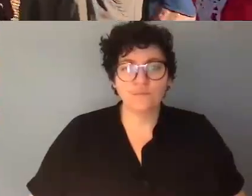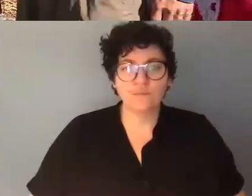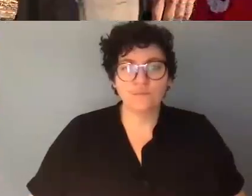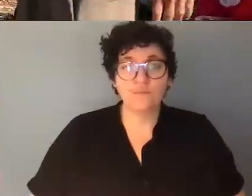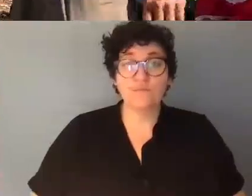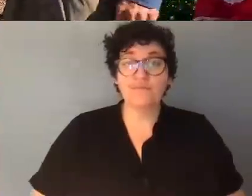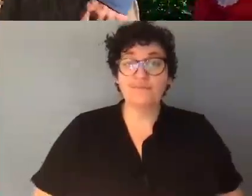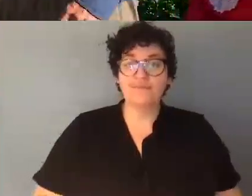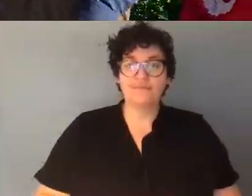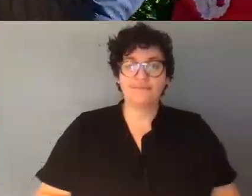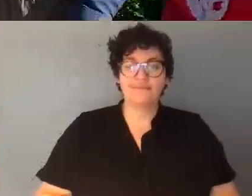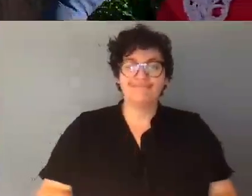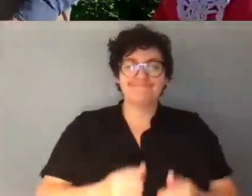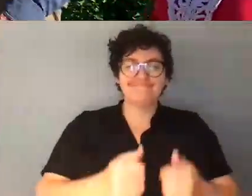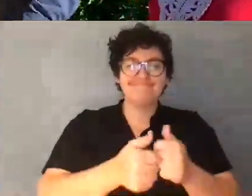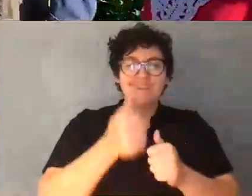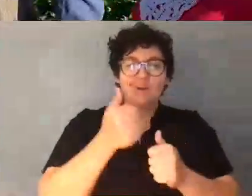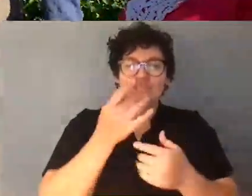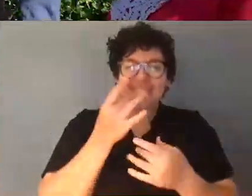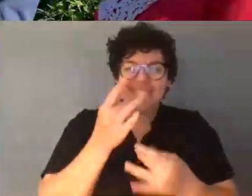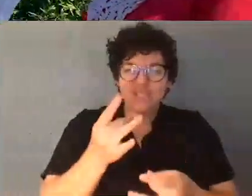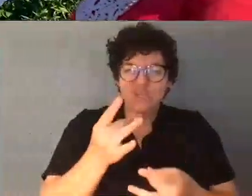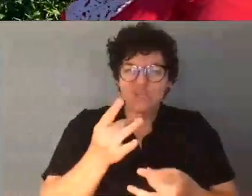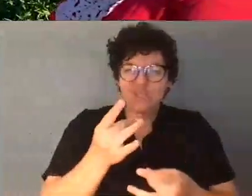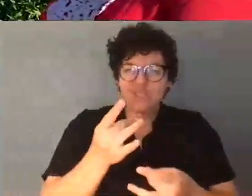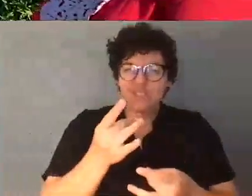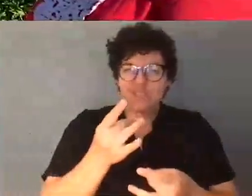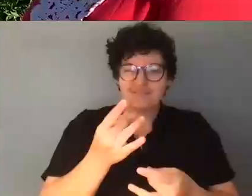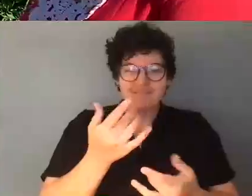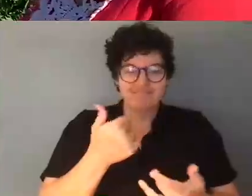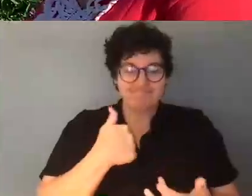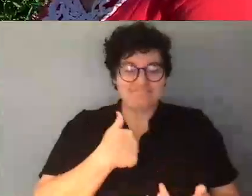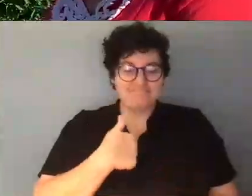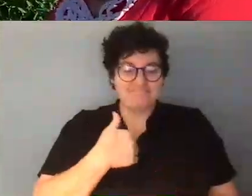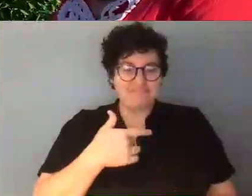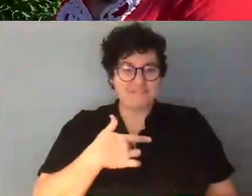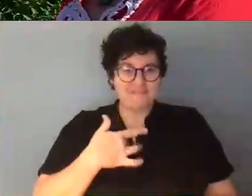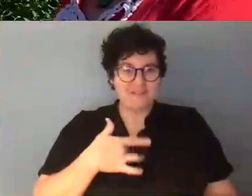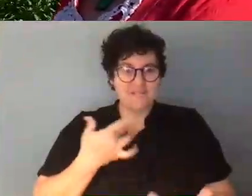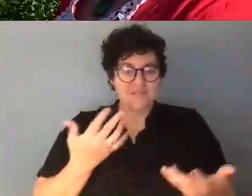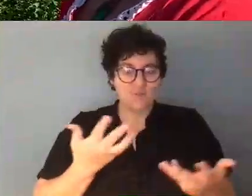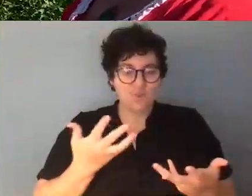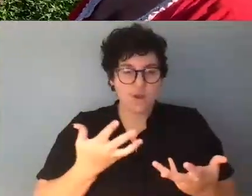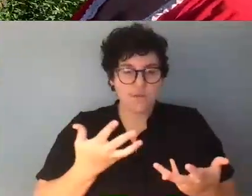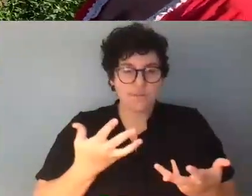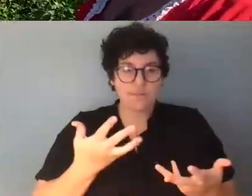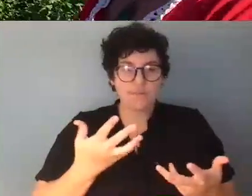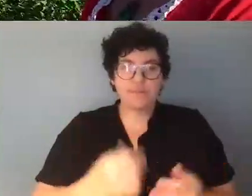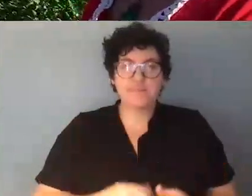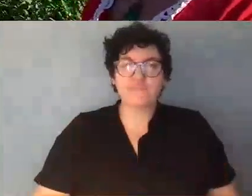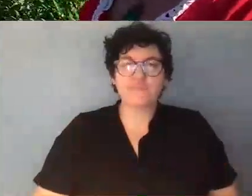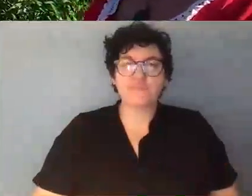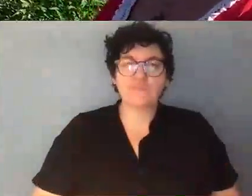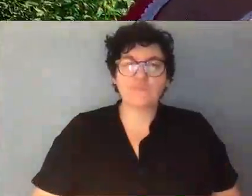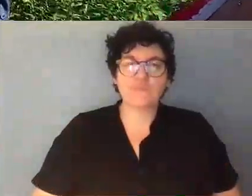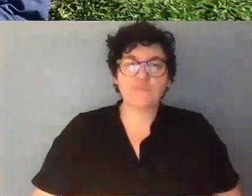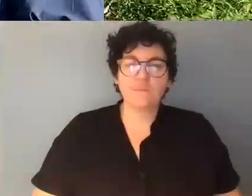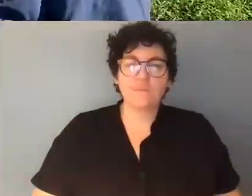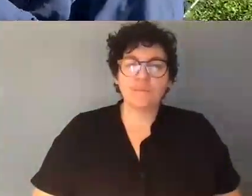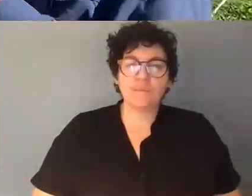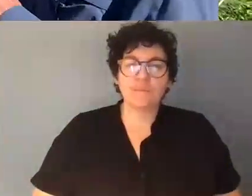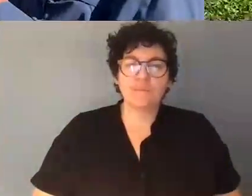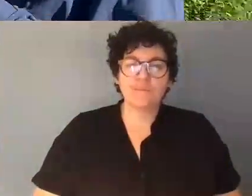lado? Pues, la parte más interesante para mí es cuando descubrí que